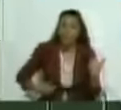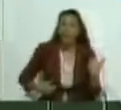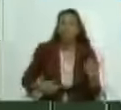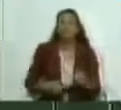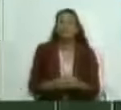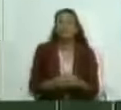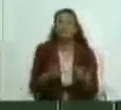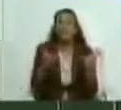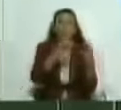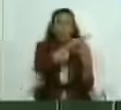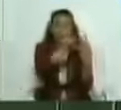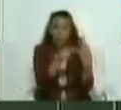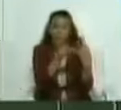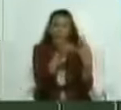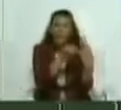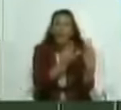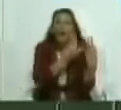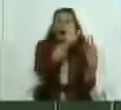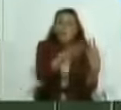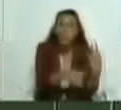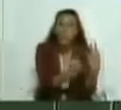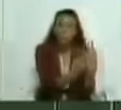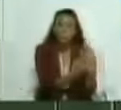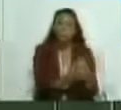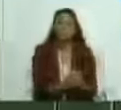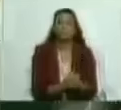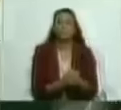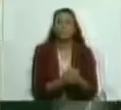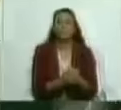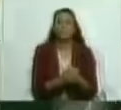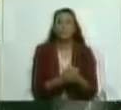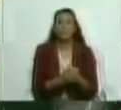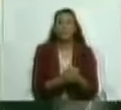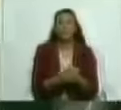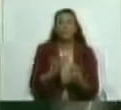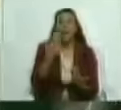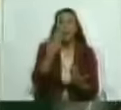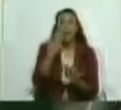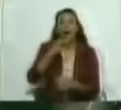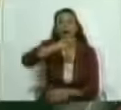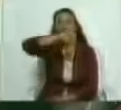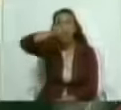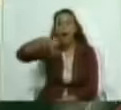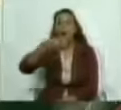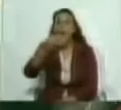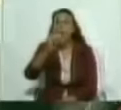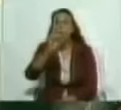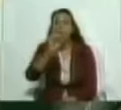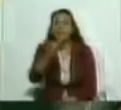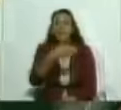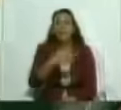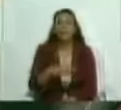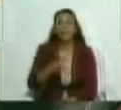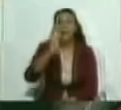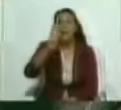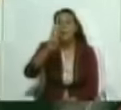tres organizaciones con fines políticos presentes en estos espacios. Candidato José Dionisio Brito Rodríguez.